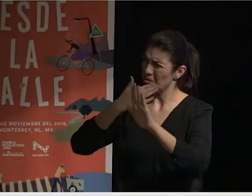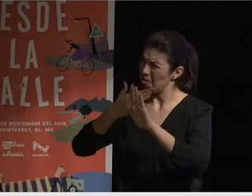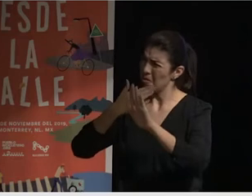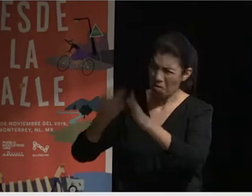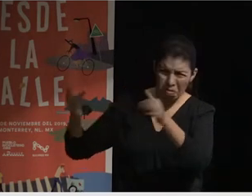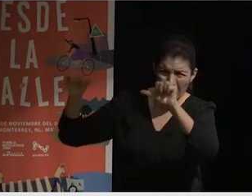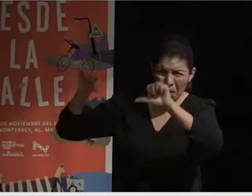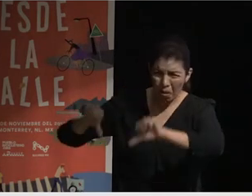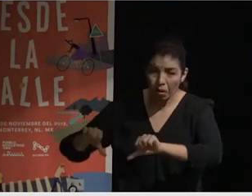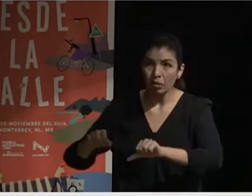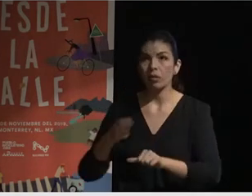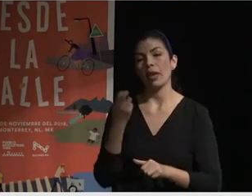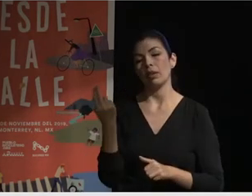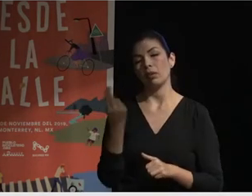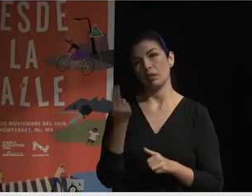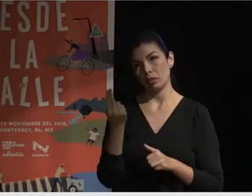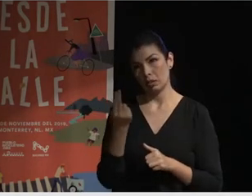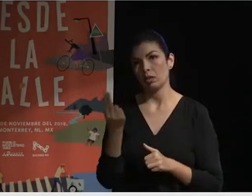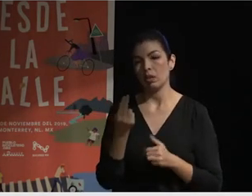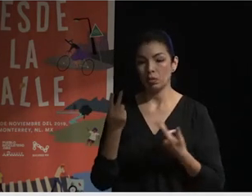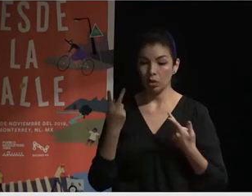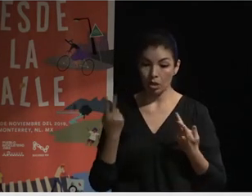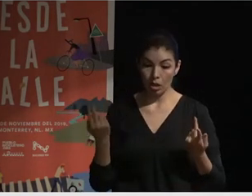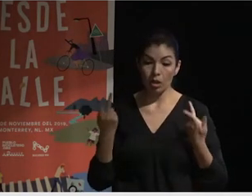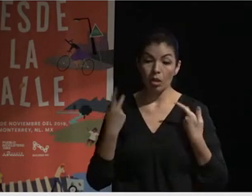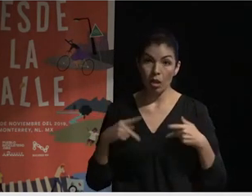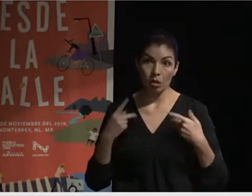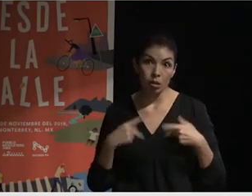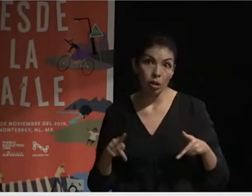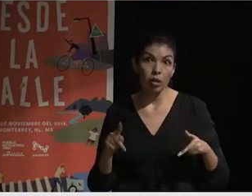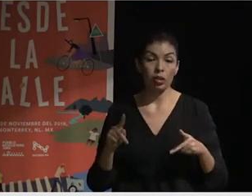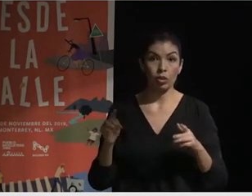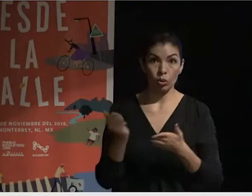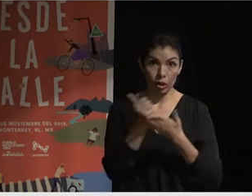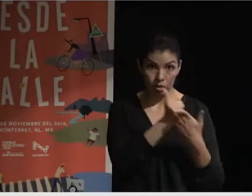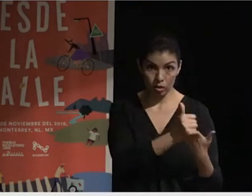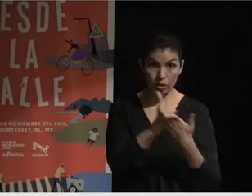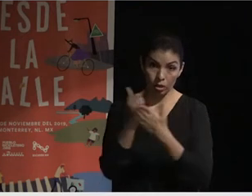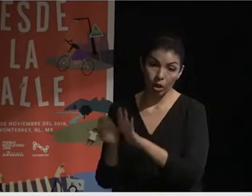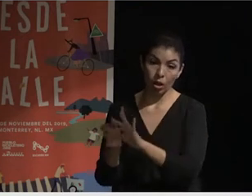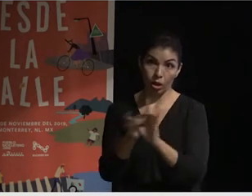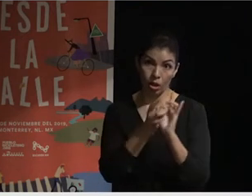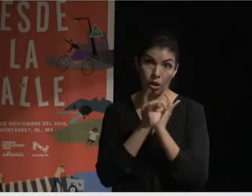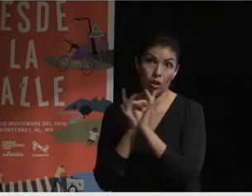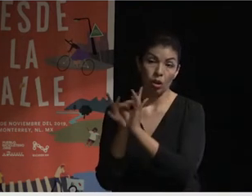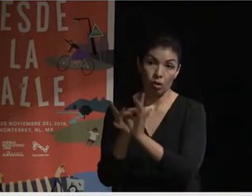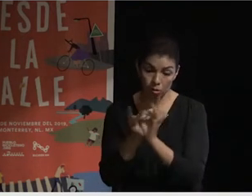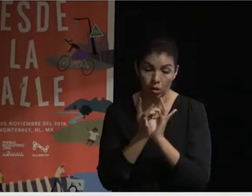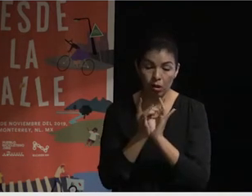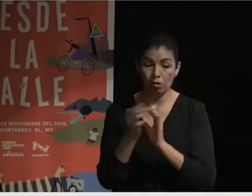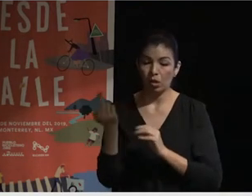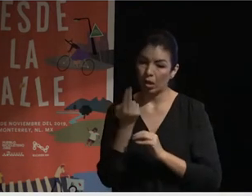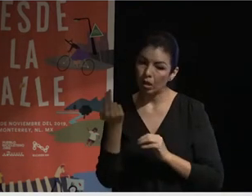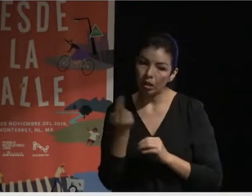casi intuitivamente, ¿no? Y ahora necesitamos también cooperación y nuevas formas de propiedad, porque la